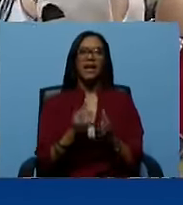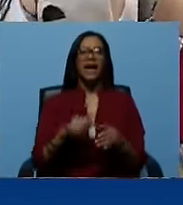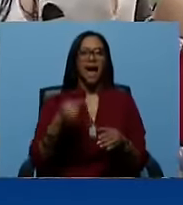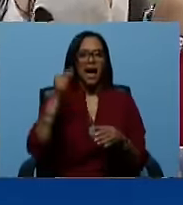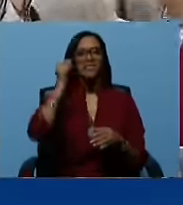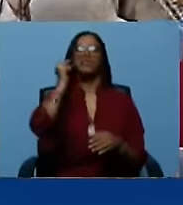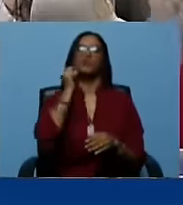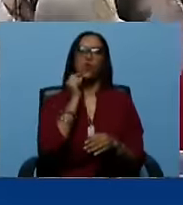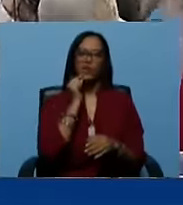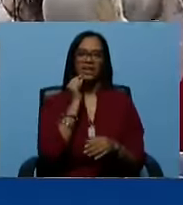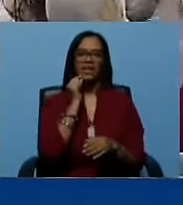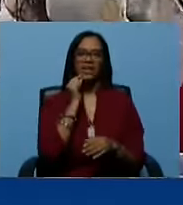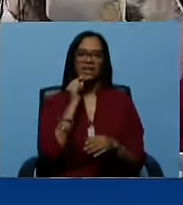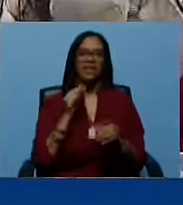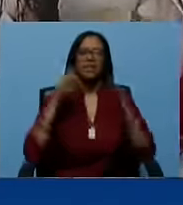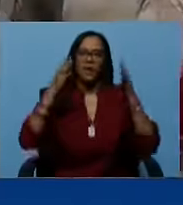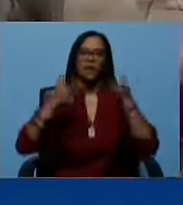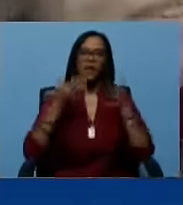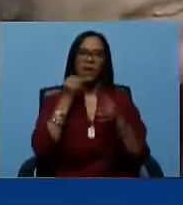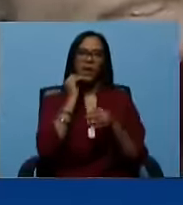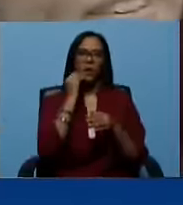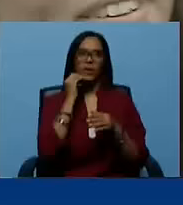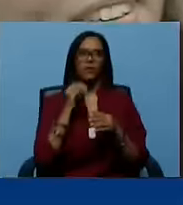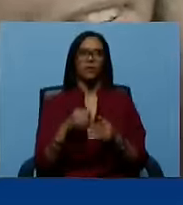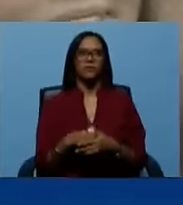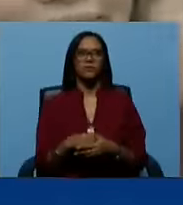Sucre, de forja de la juventud.